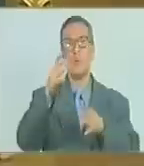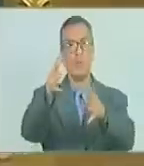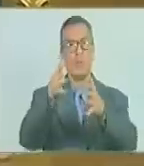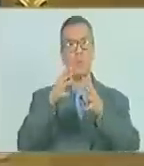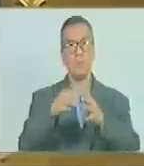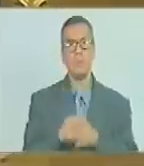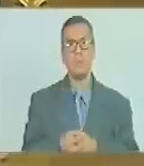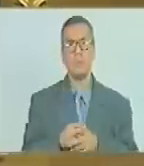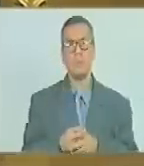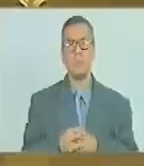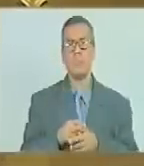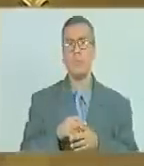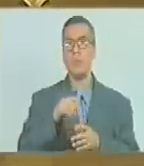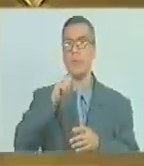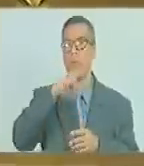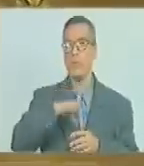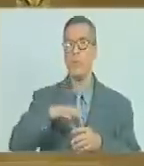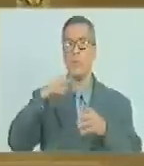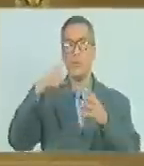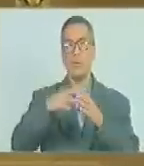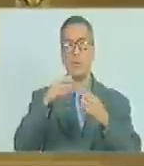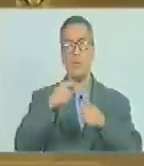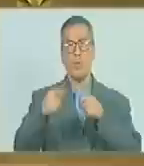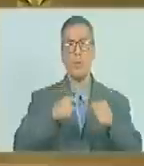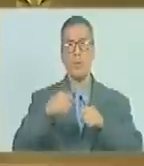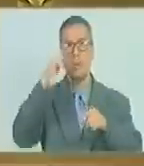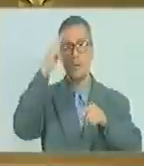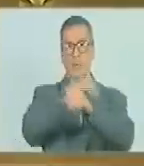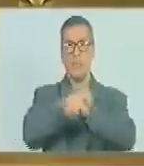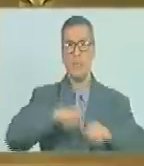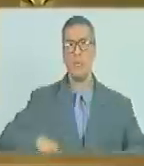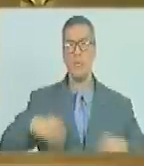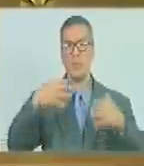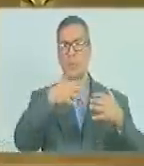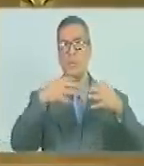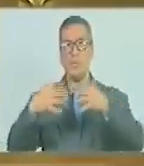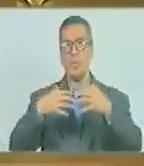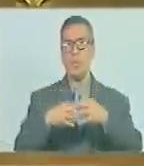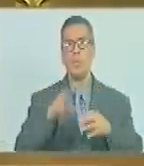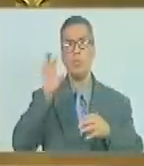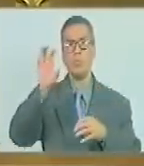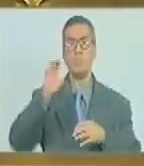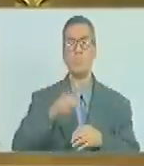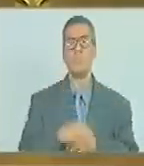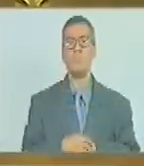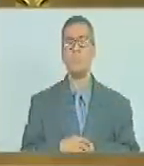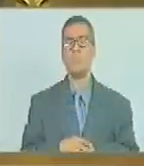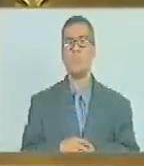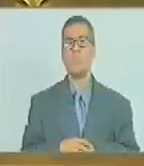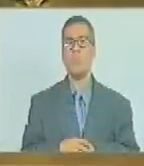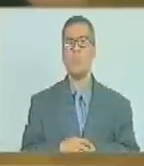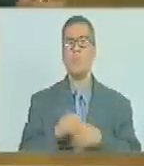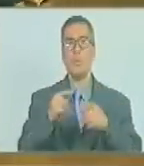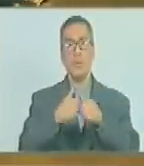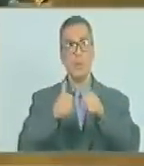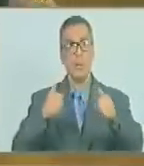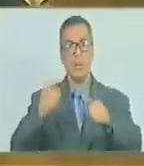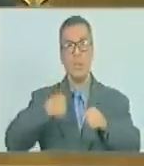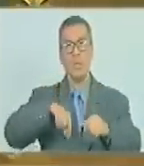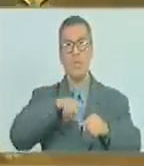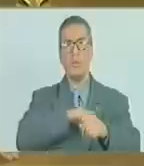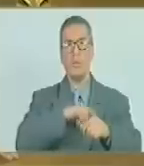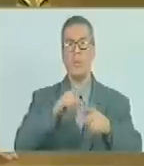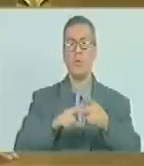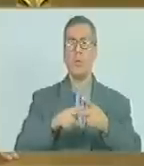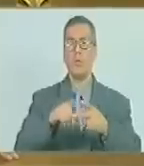victoria legendaria, la epopeya militar de la Gran Guerra Patria, que nos liberó a nosotros del fascismo.